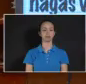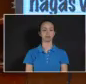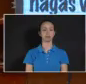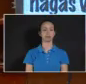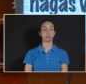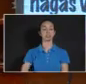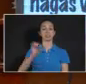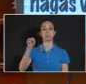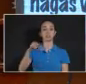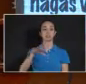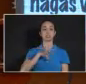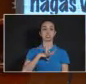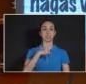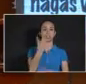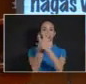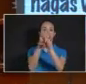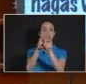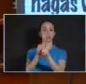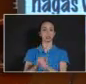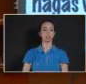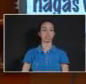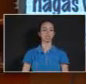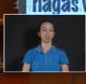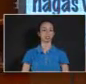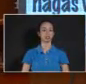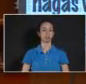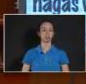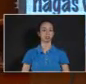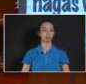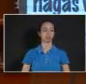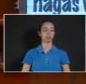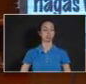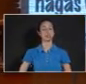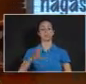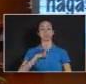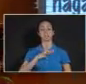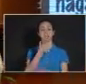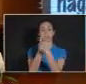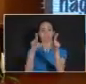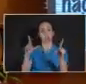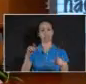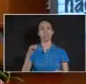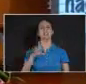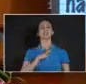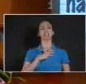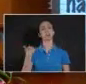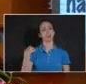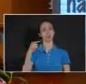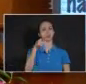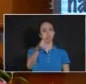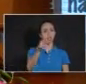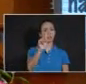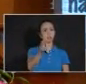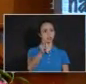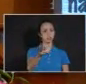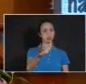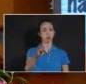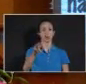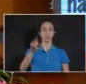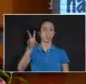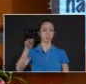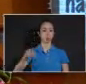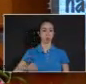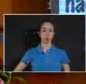Si tiene una su libertad, téngala para usted mismo. En vez de querérsela imponer a otro. Que cuando un